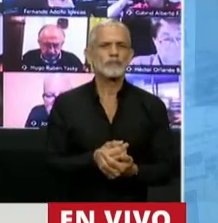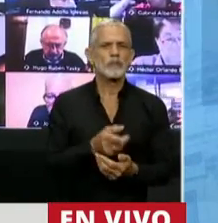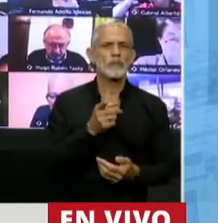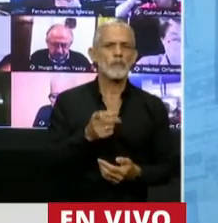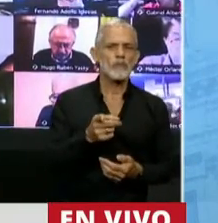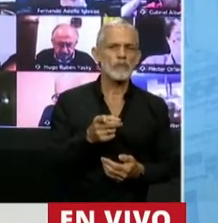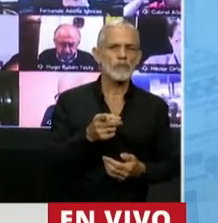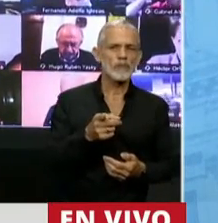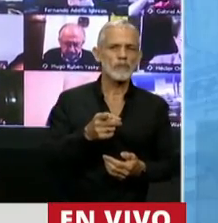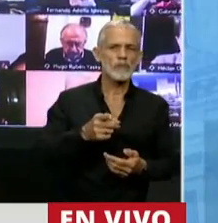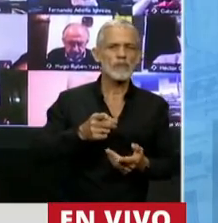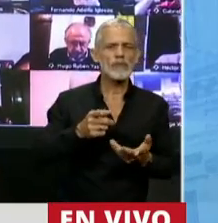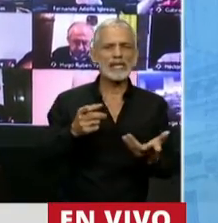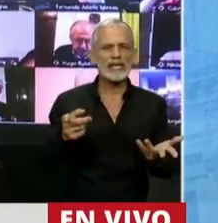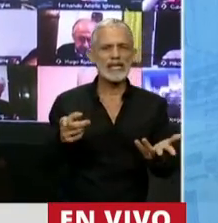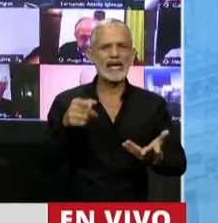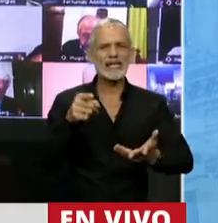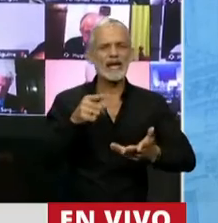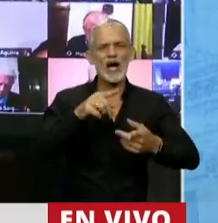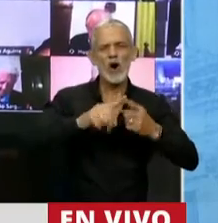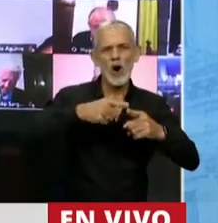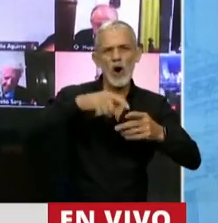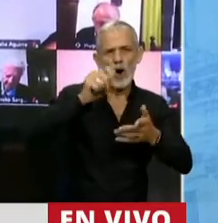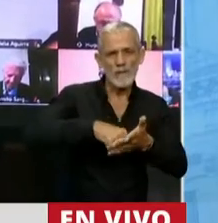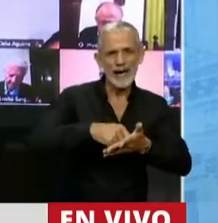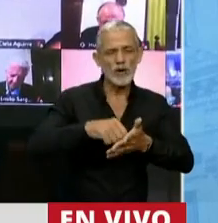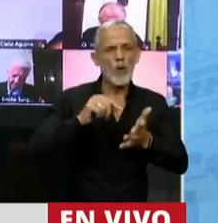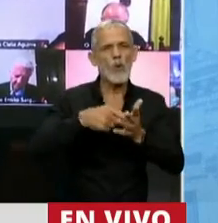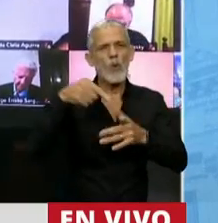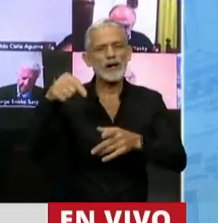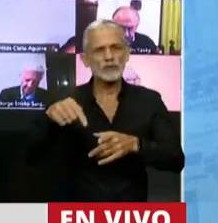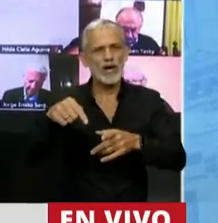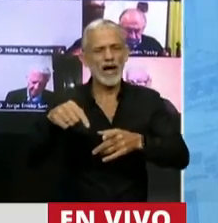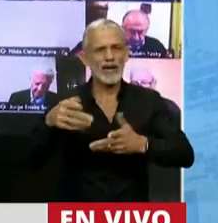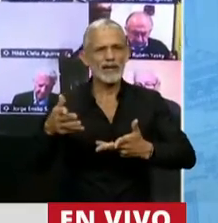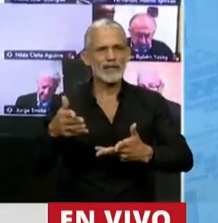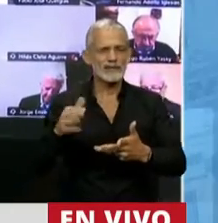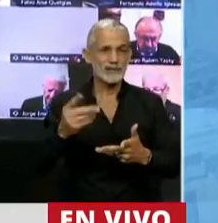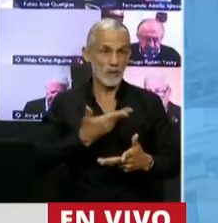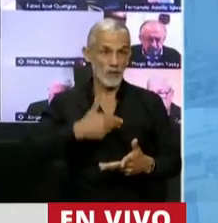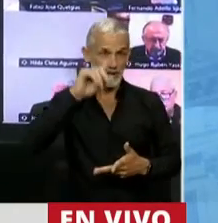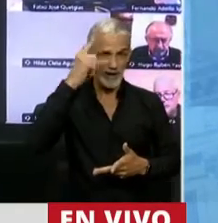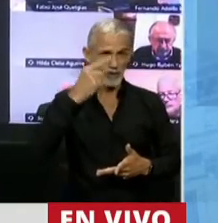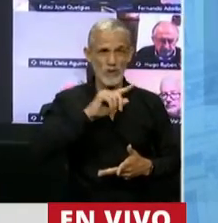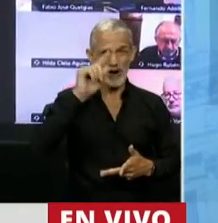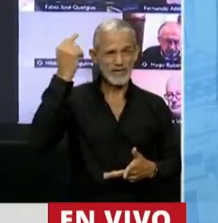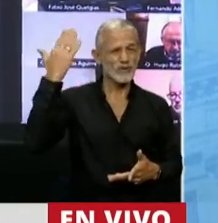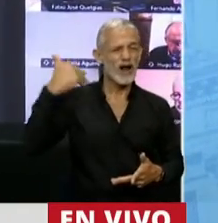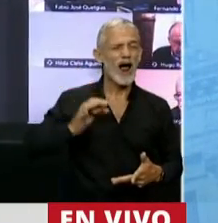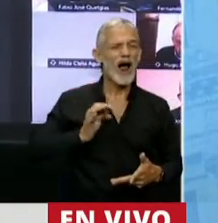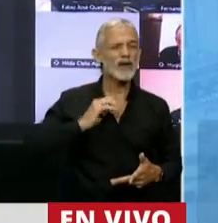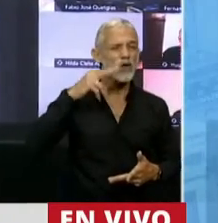analizando este convenio entre la Ciudad Autónoma de Buenos Aires y el Poder Ejecutivo Nacional allá en enero de